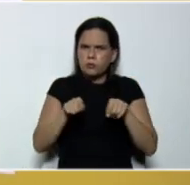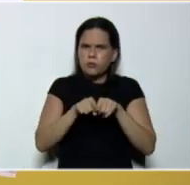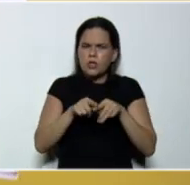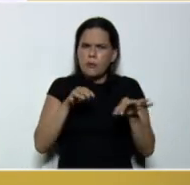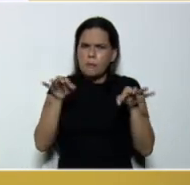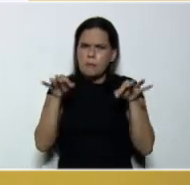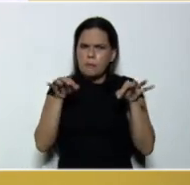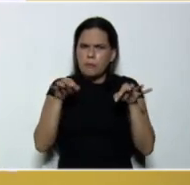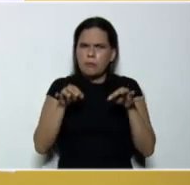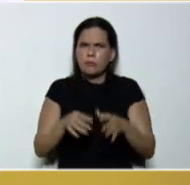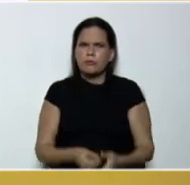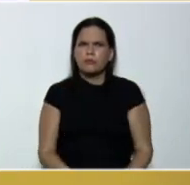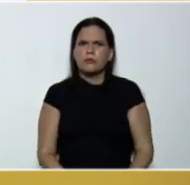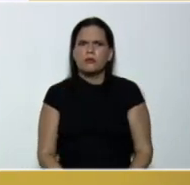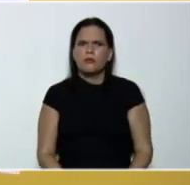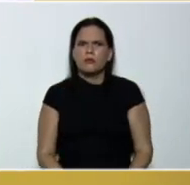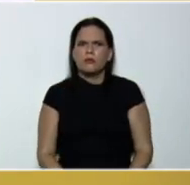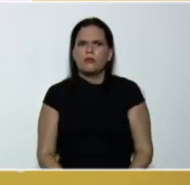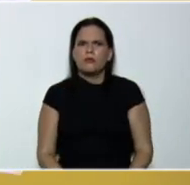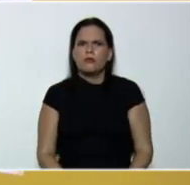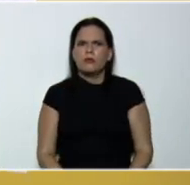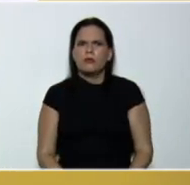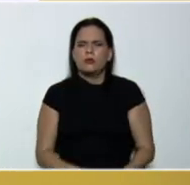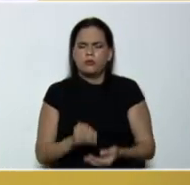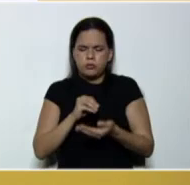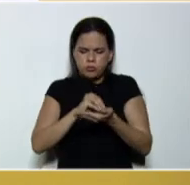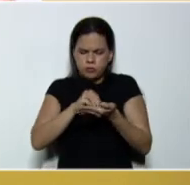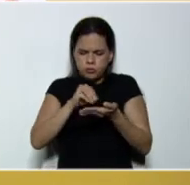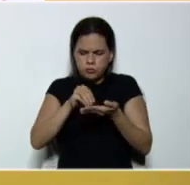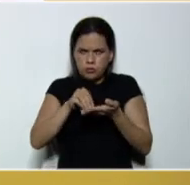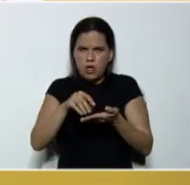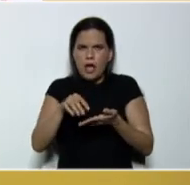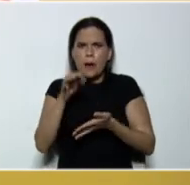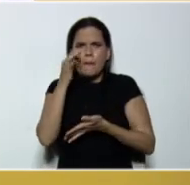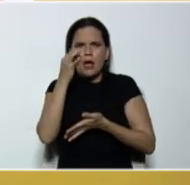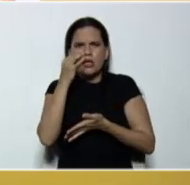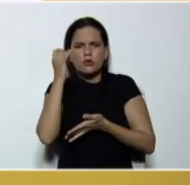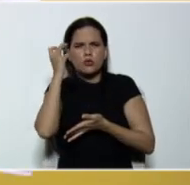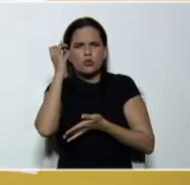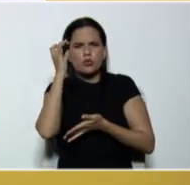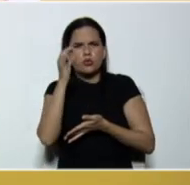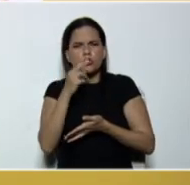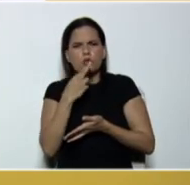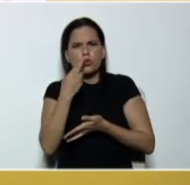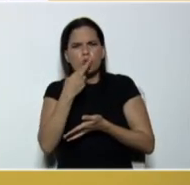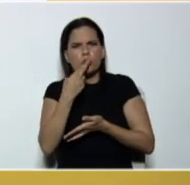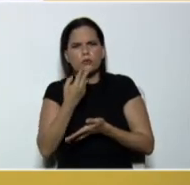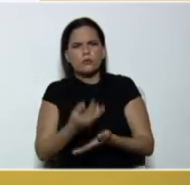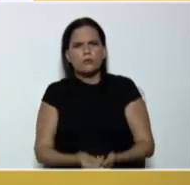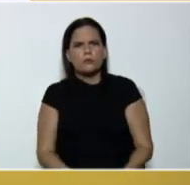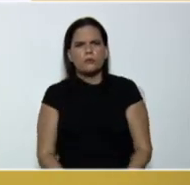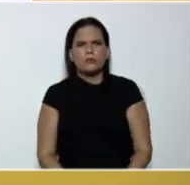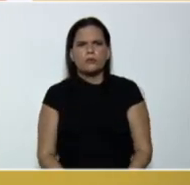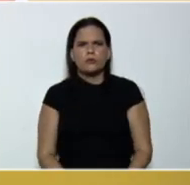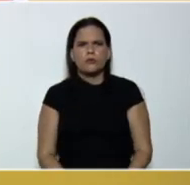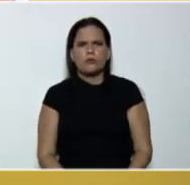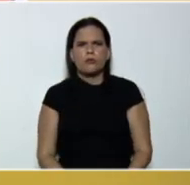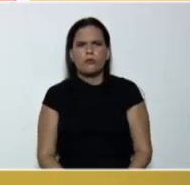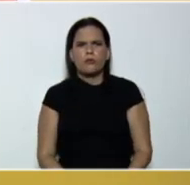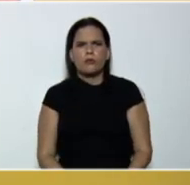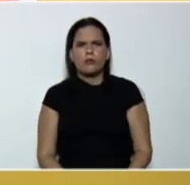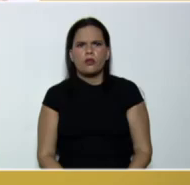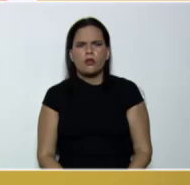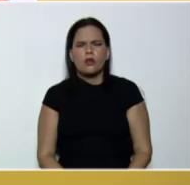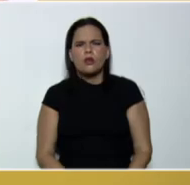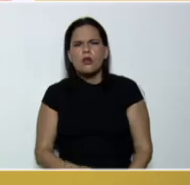de papel y pudo ir rellenando cada franja, amarillo, azul y rojo, y en círculos, si pueden